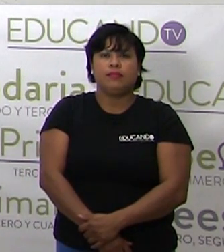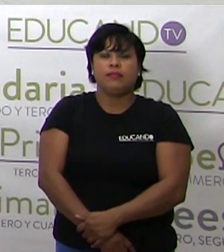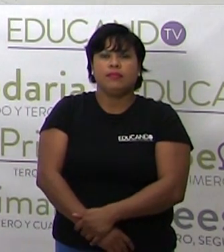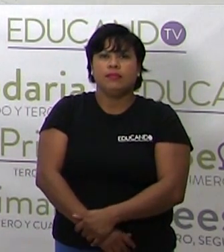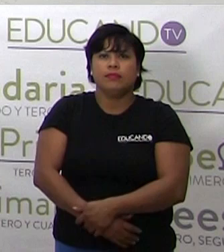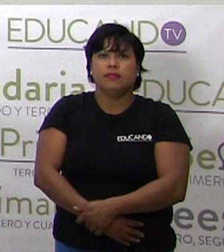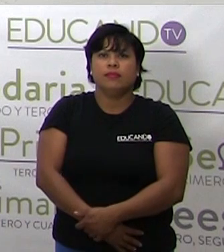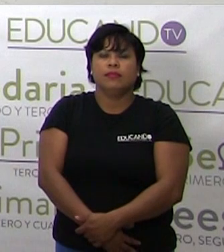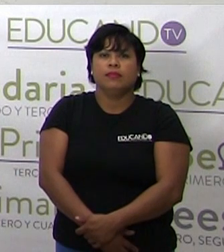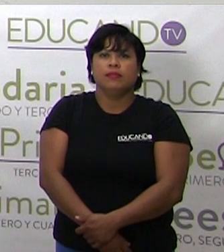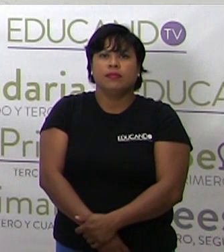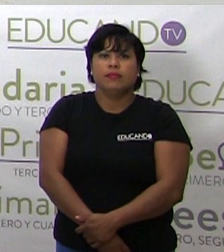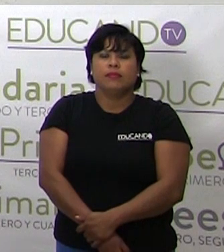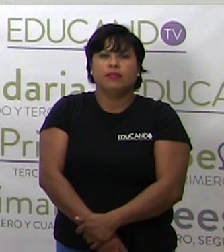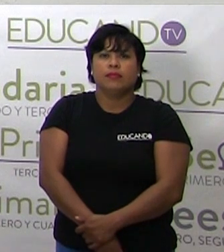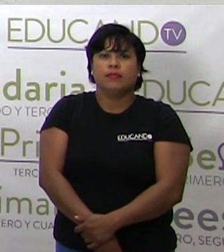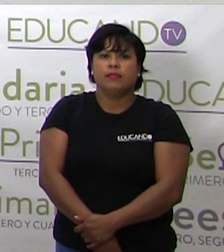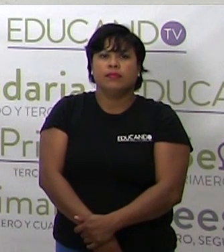Es